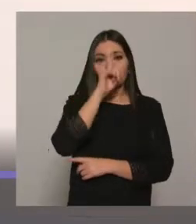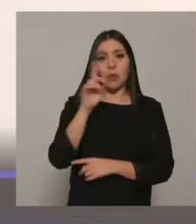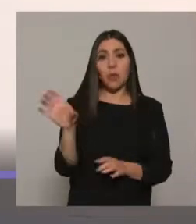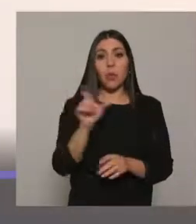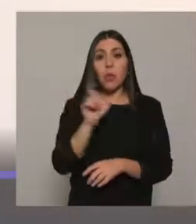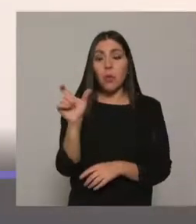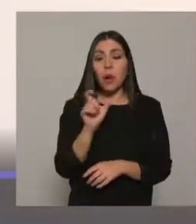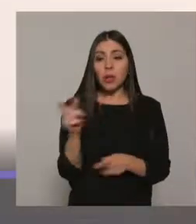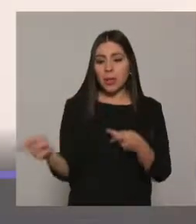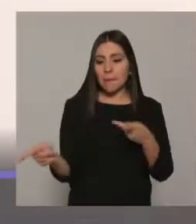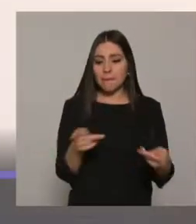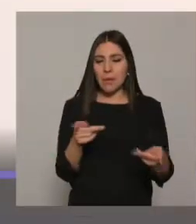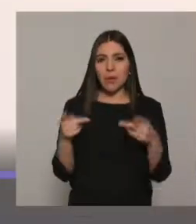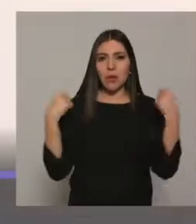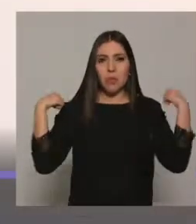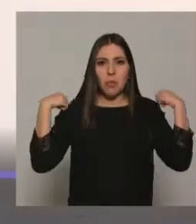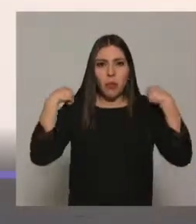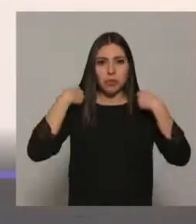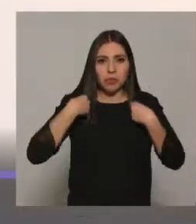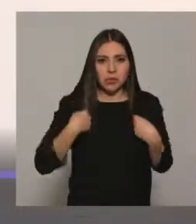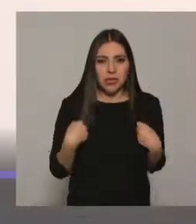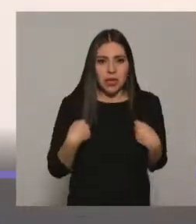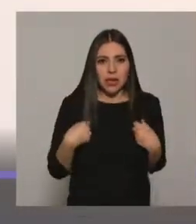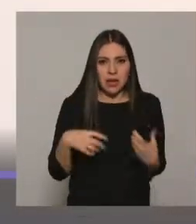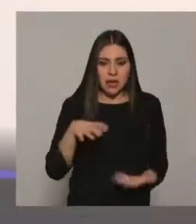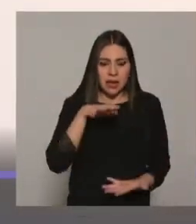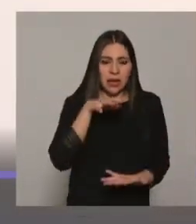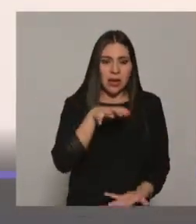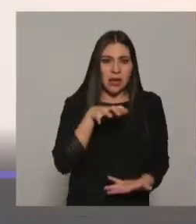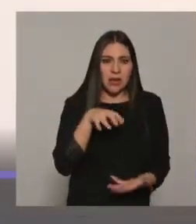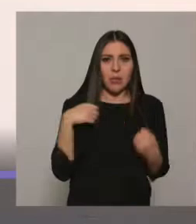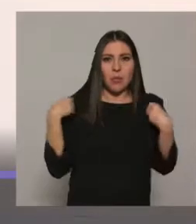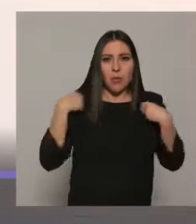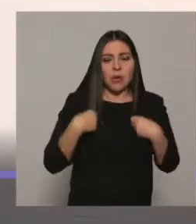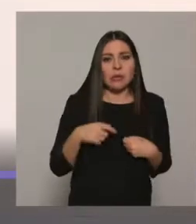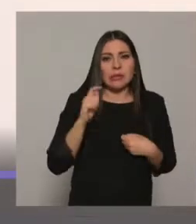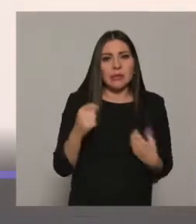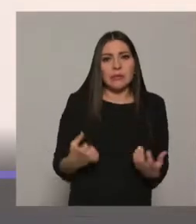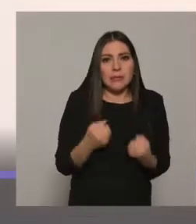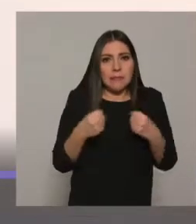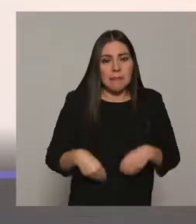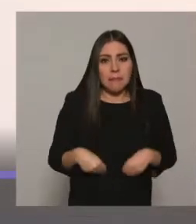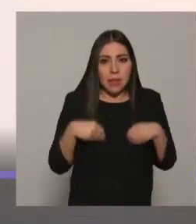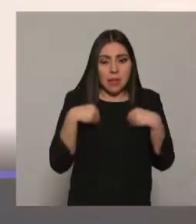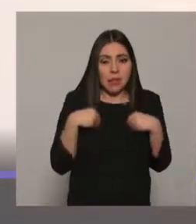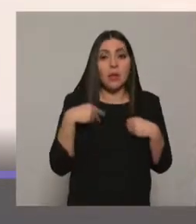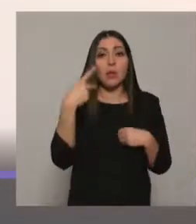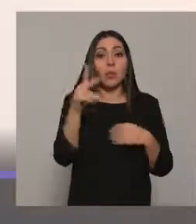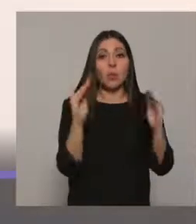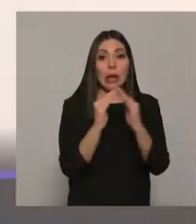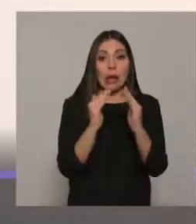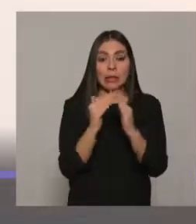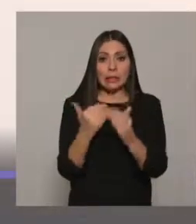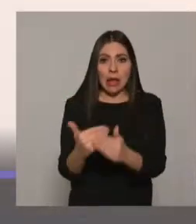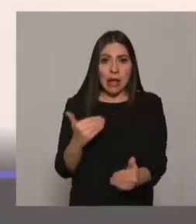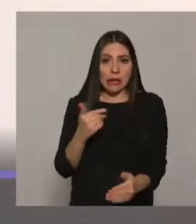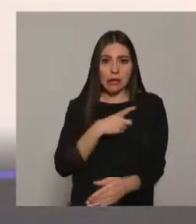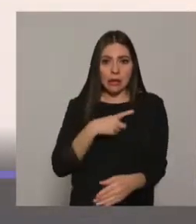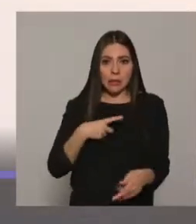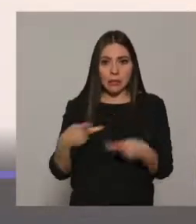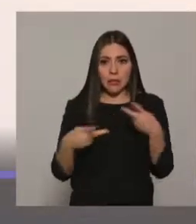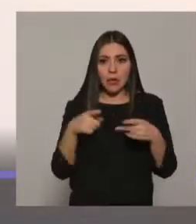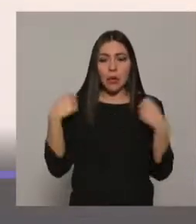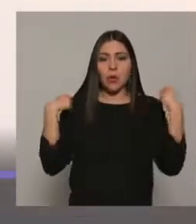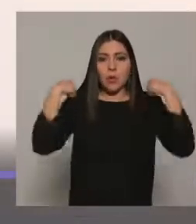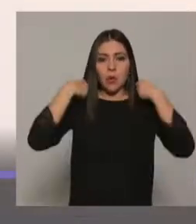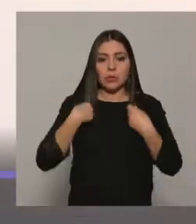ya debemos de tener los capitalinos preparada, esta mochila en nuestro domicilio, en caso de sismo, usted debe de agarrar